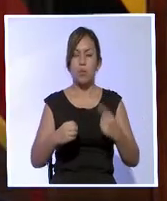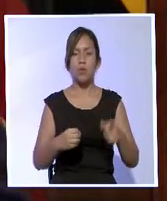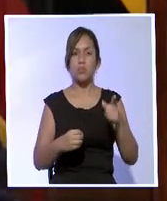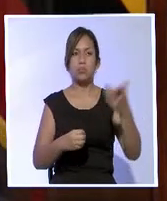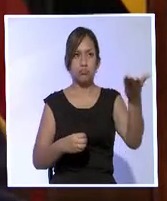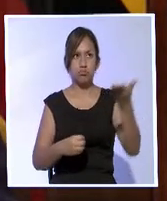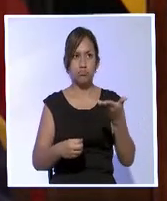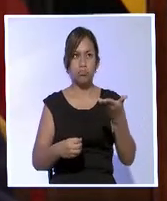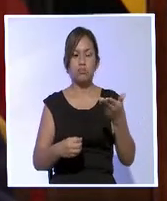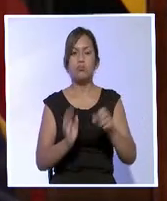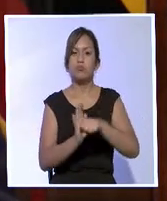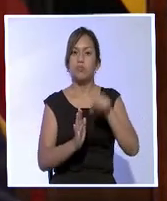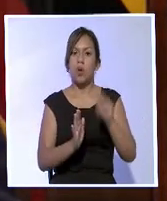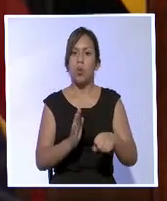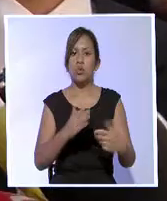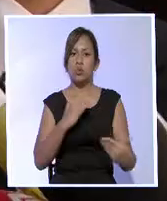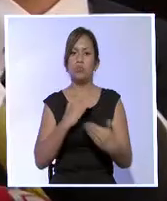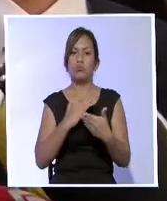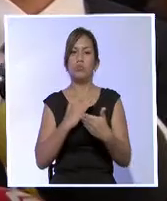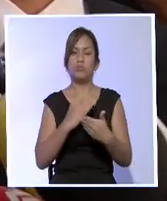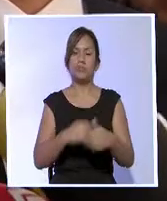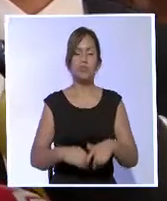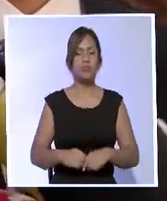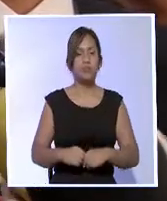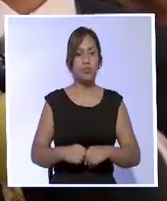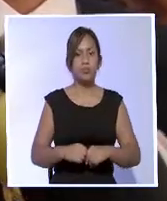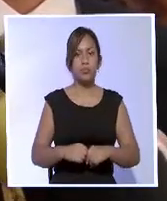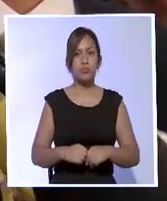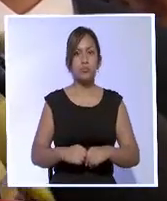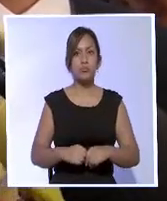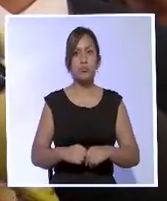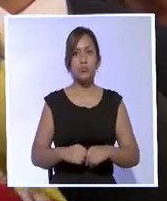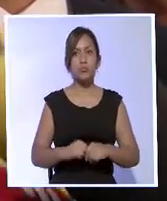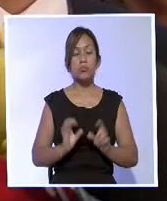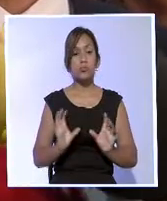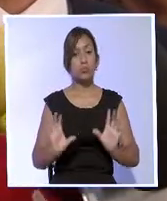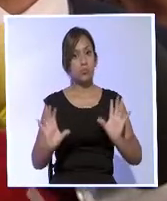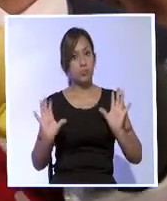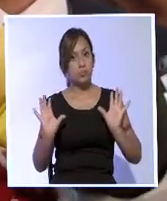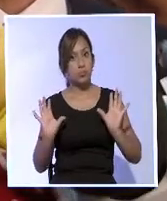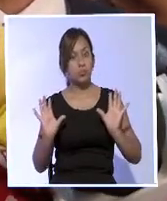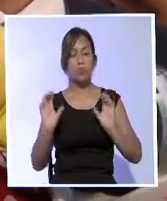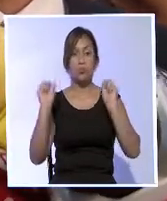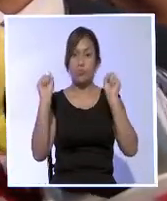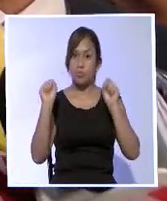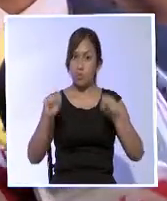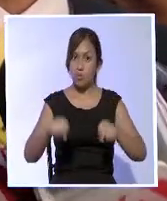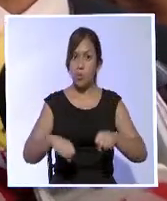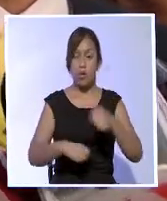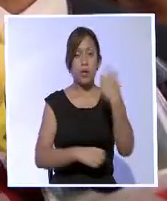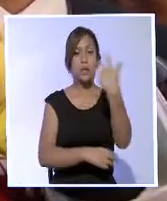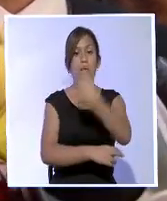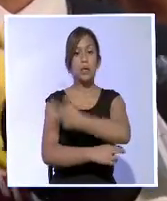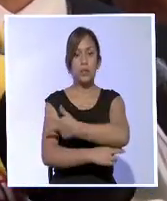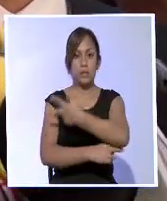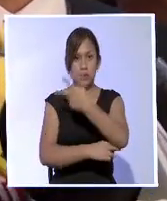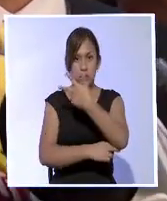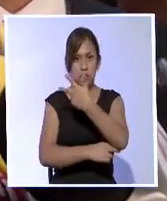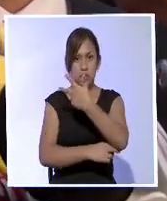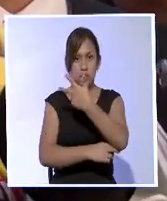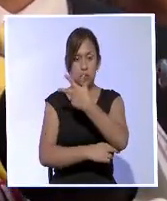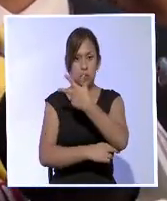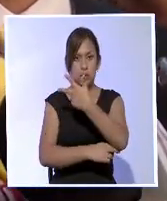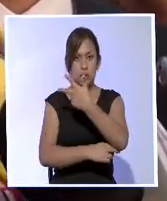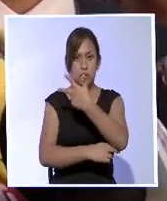este pedido de juicio político el oficialismo argumenta que podrían en estos tres días presentarse